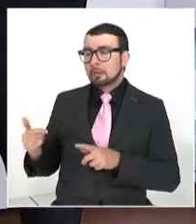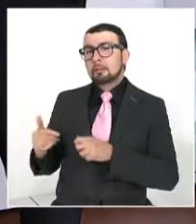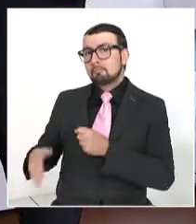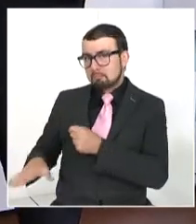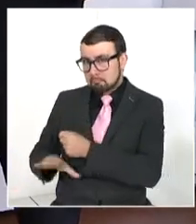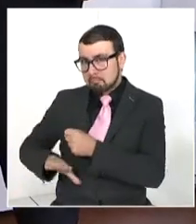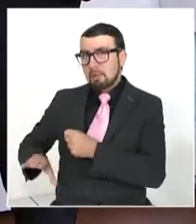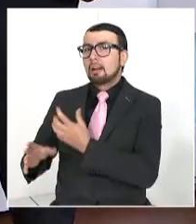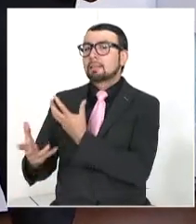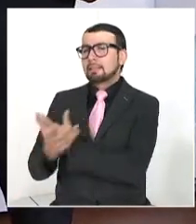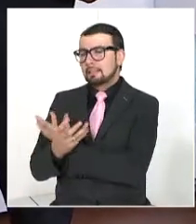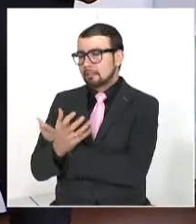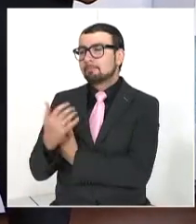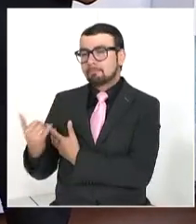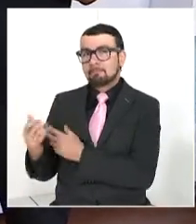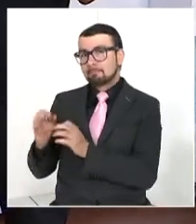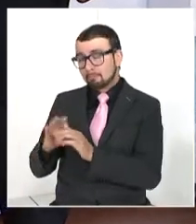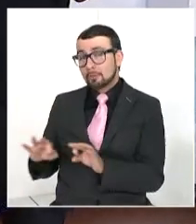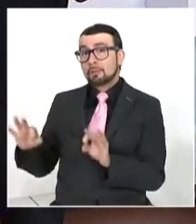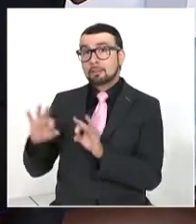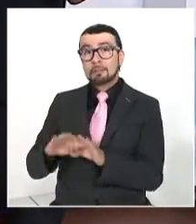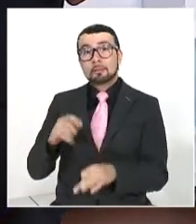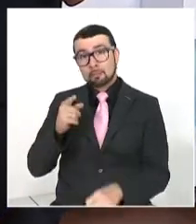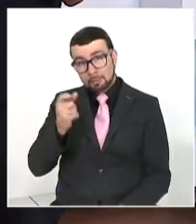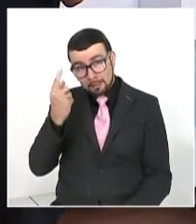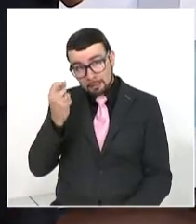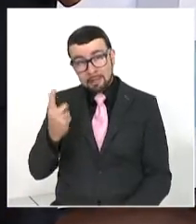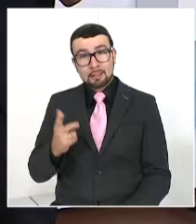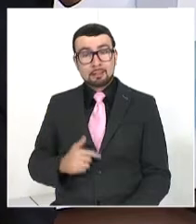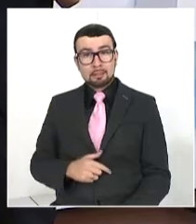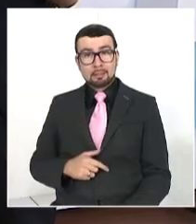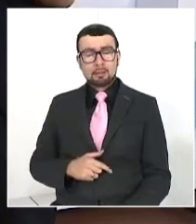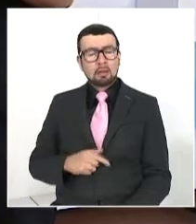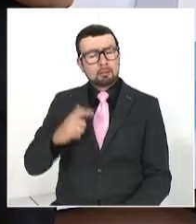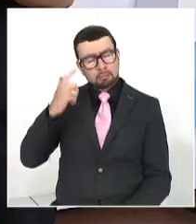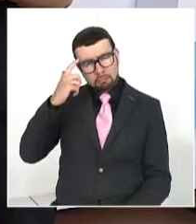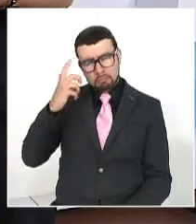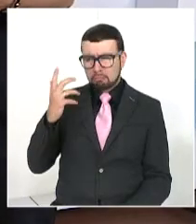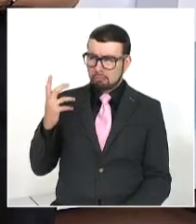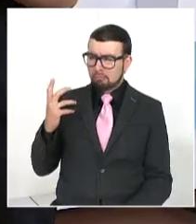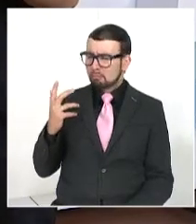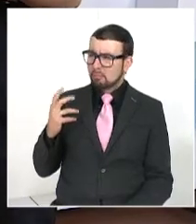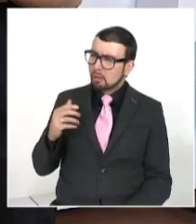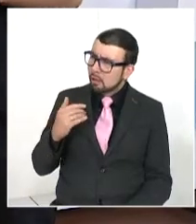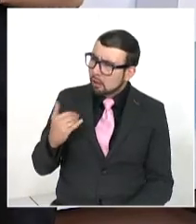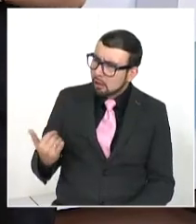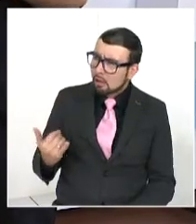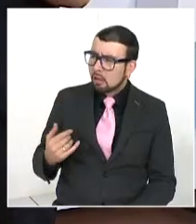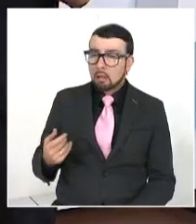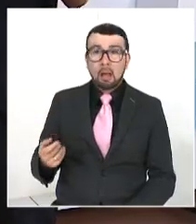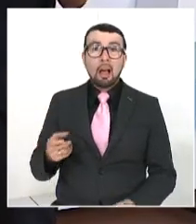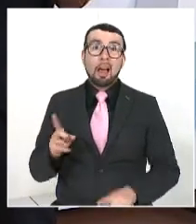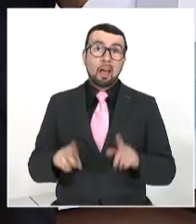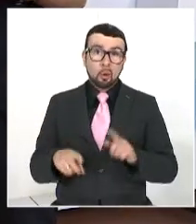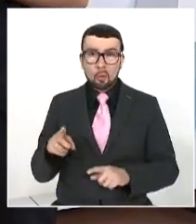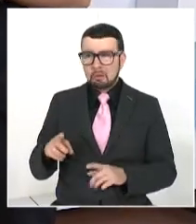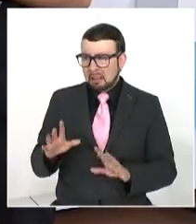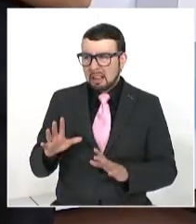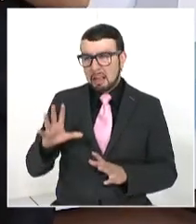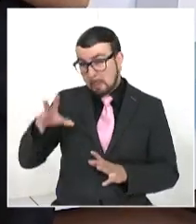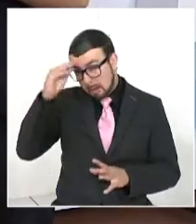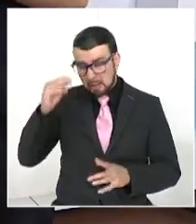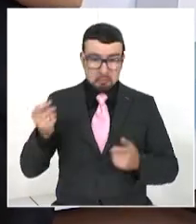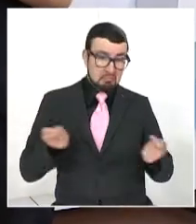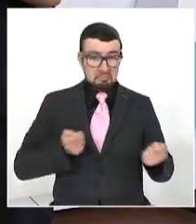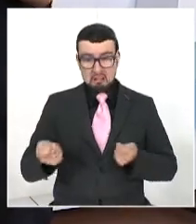científica, y esto es algo importante que las personas entiendan, porque de pronto personas que no han practicado esto de la manera correcta han llevado a pensar